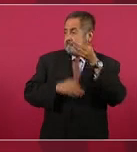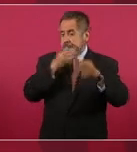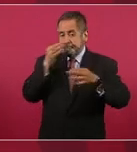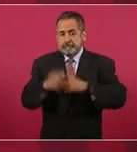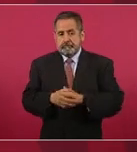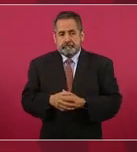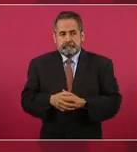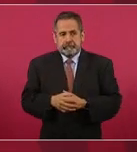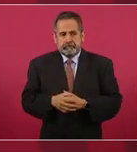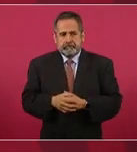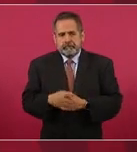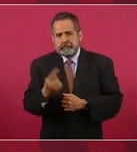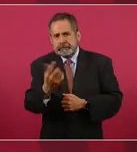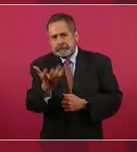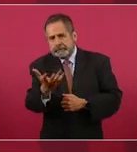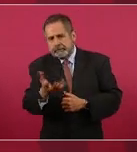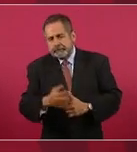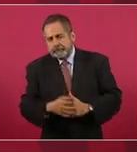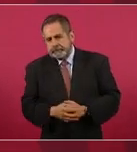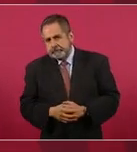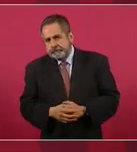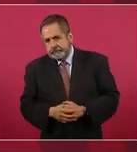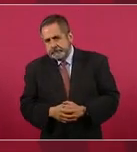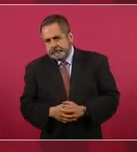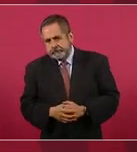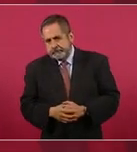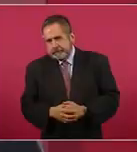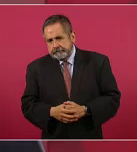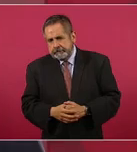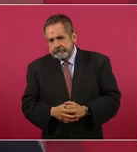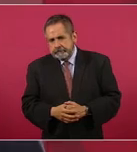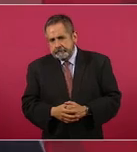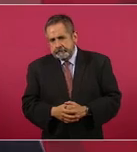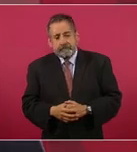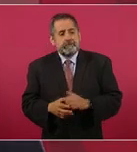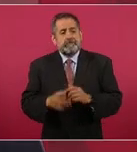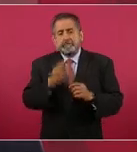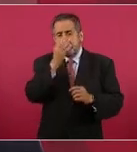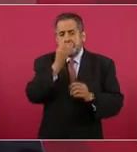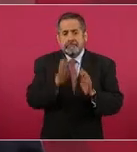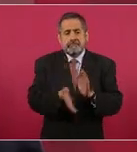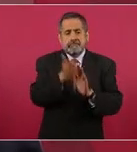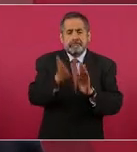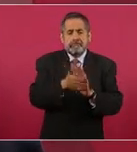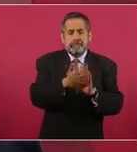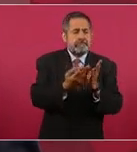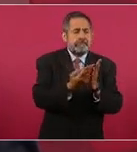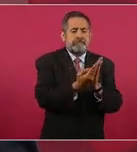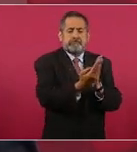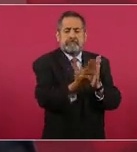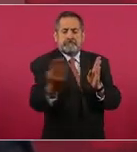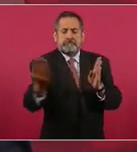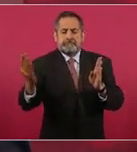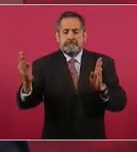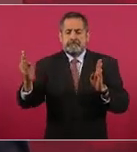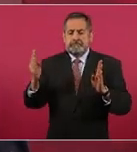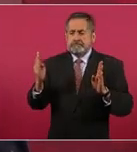¿Y qué hicieron? La barda. La barda. Pero ni siquiera la